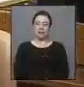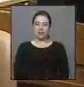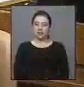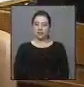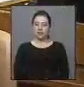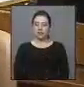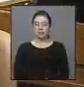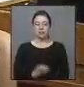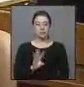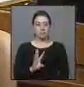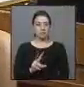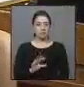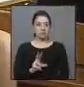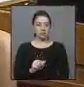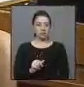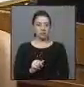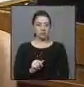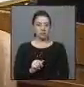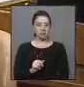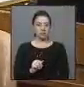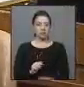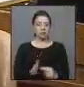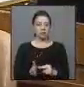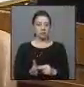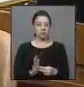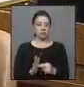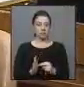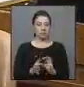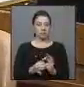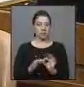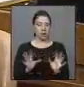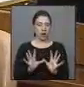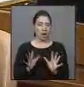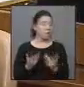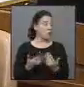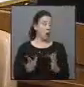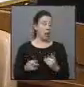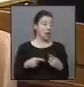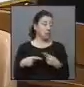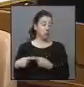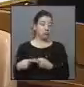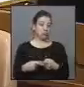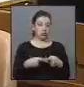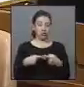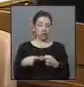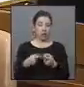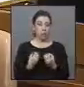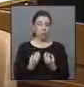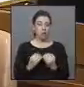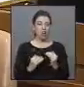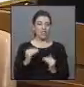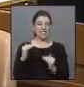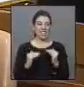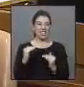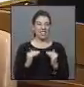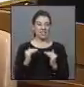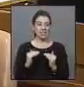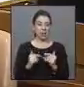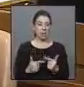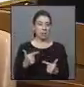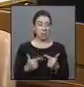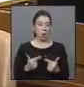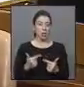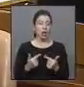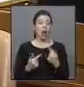La delincuencia, Presidenta, es un problema grave en cualquier sociedad y provoca inestabilidad política y